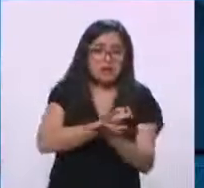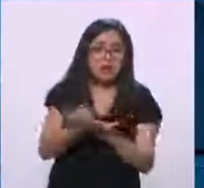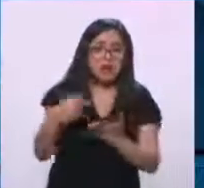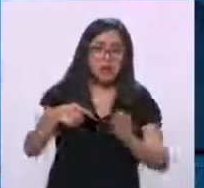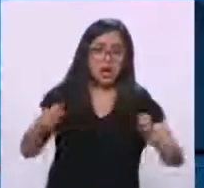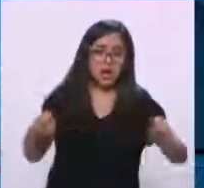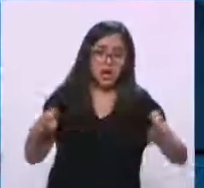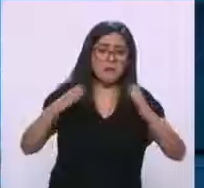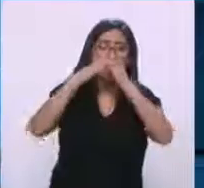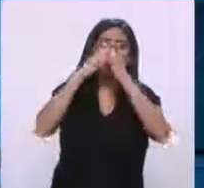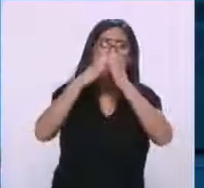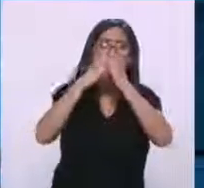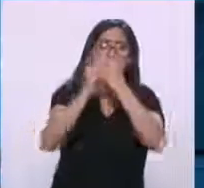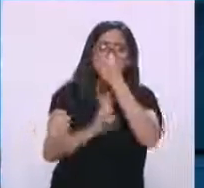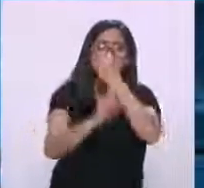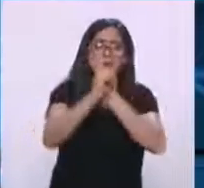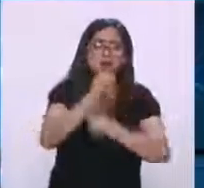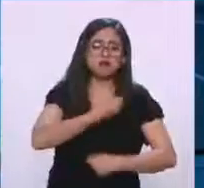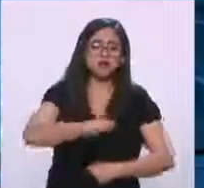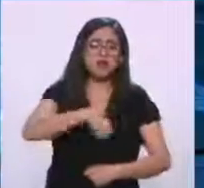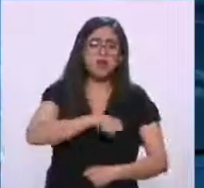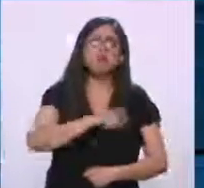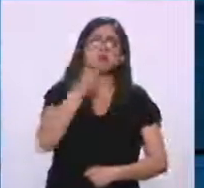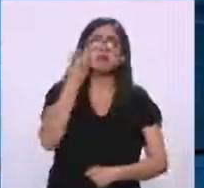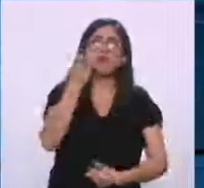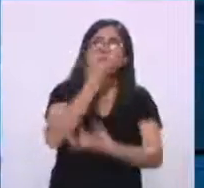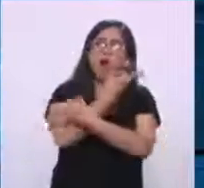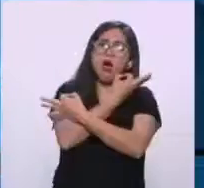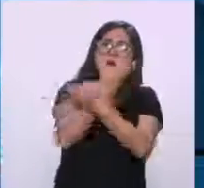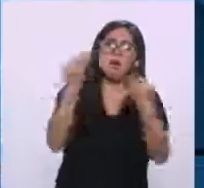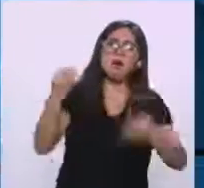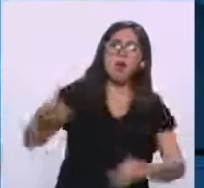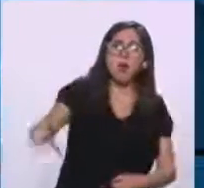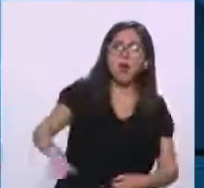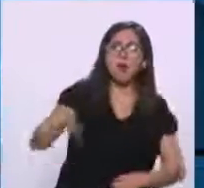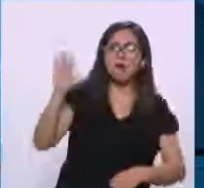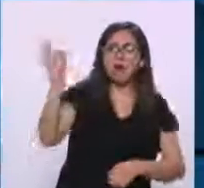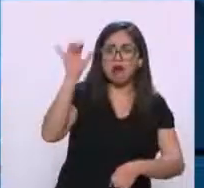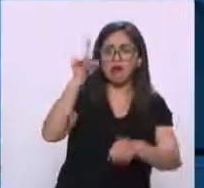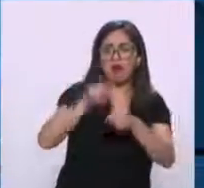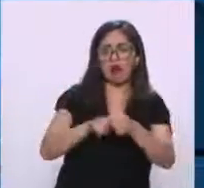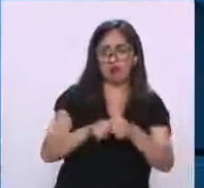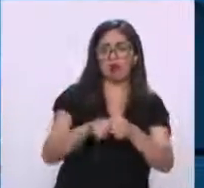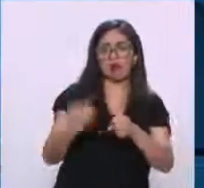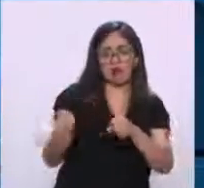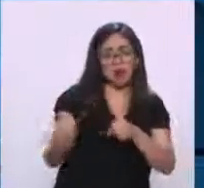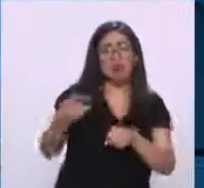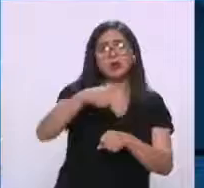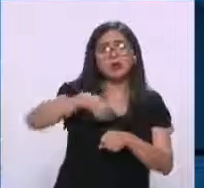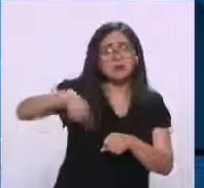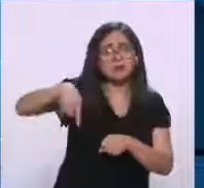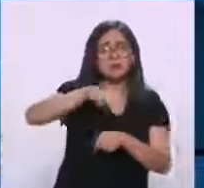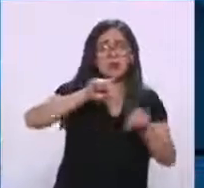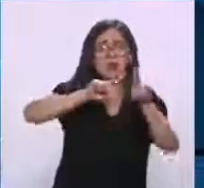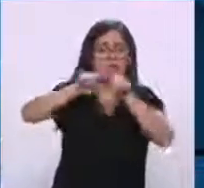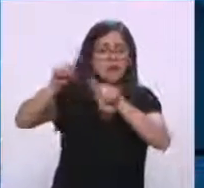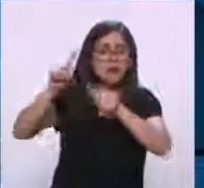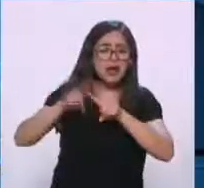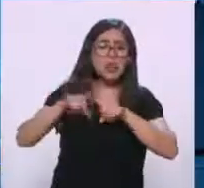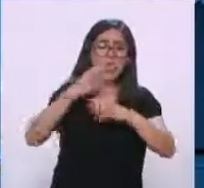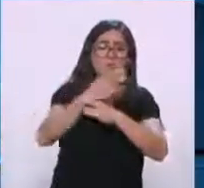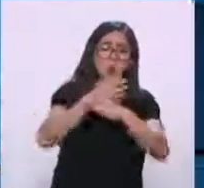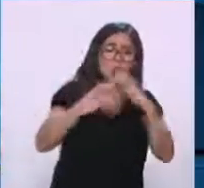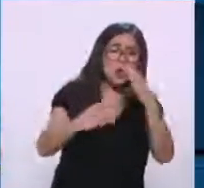ha anunciado recientemente el gobierno federal. Entonces, básicamente, todas aquellas actividades que